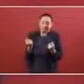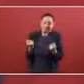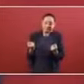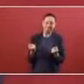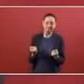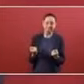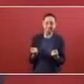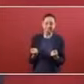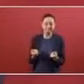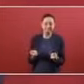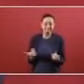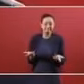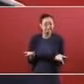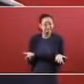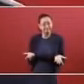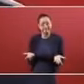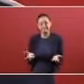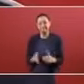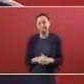que